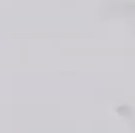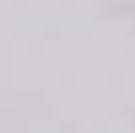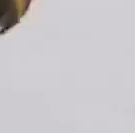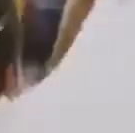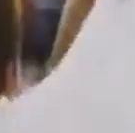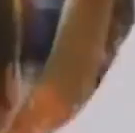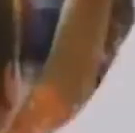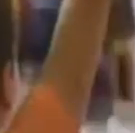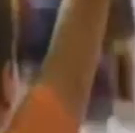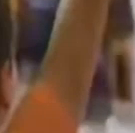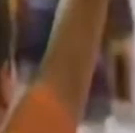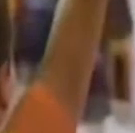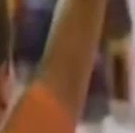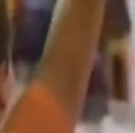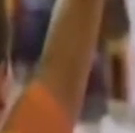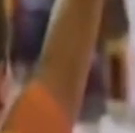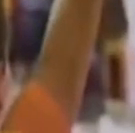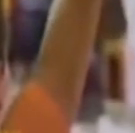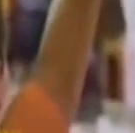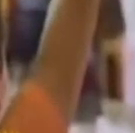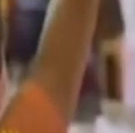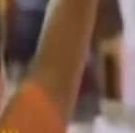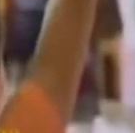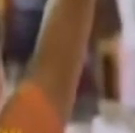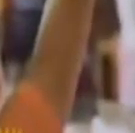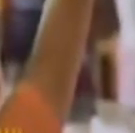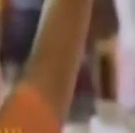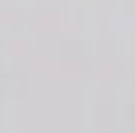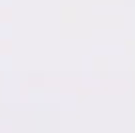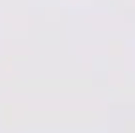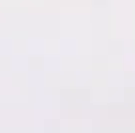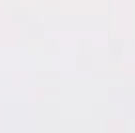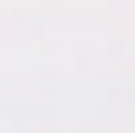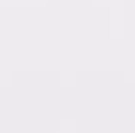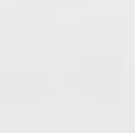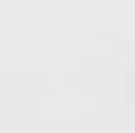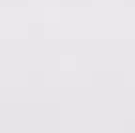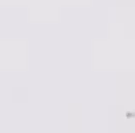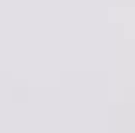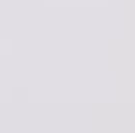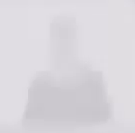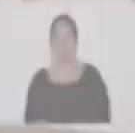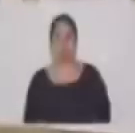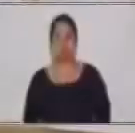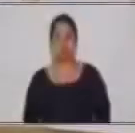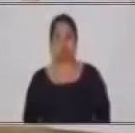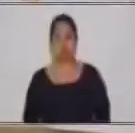A continuación, comunicación y lenguaje, quinto diversificado.